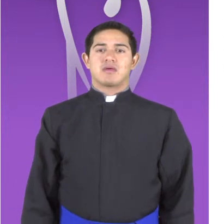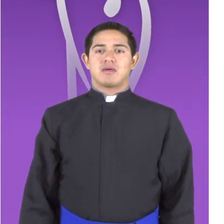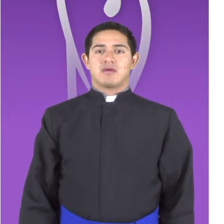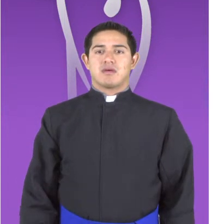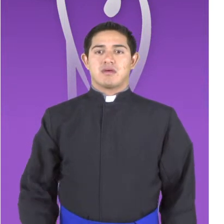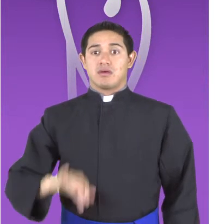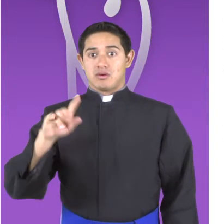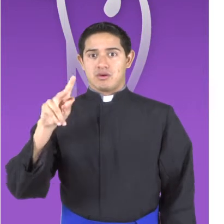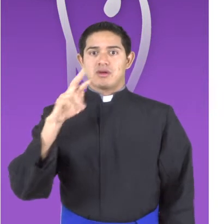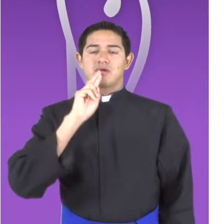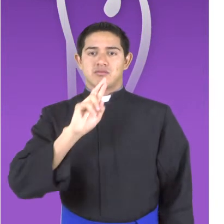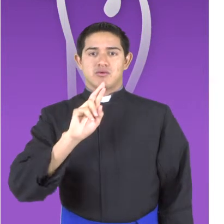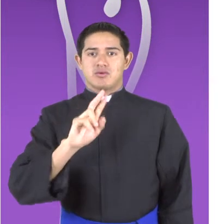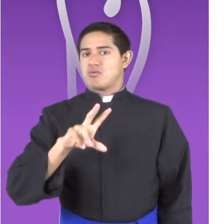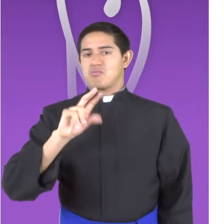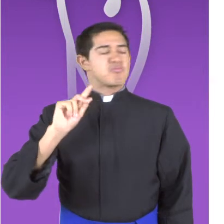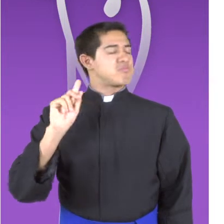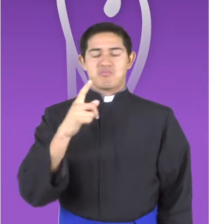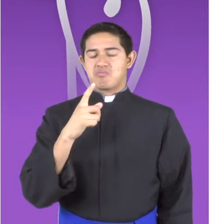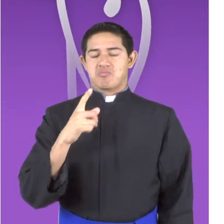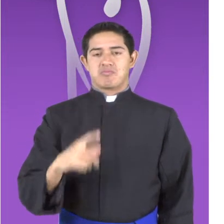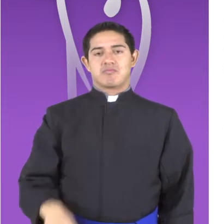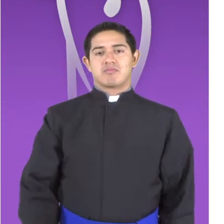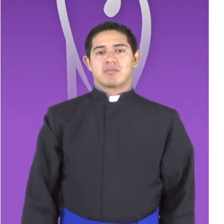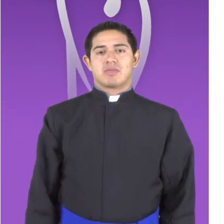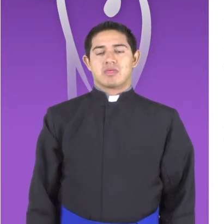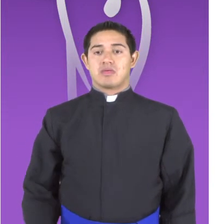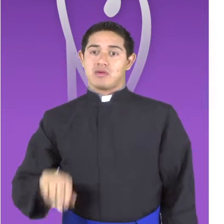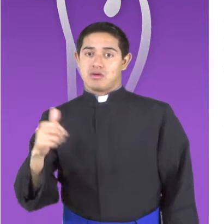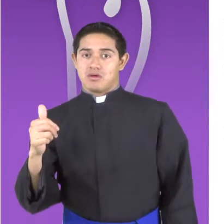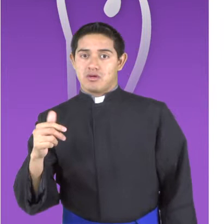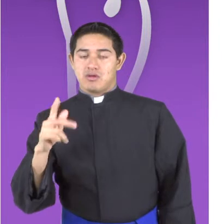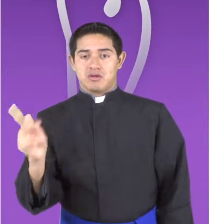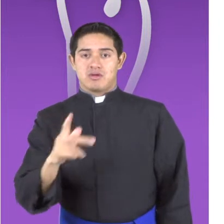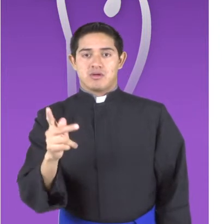respondió: no lo soy. ¿Eres el profeta?